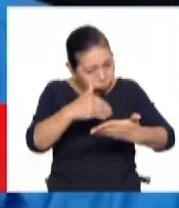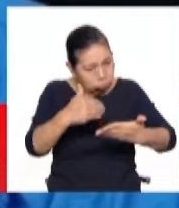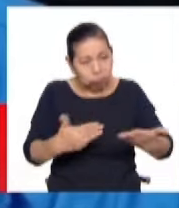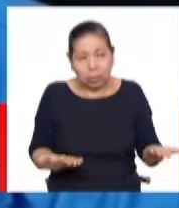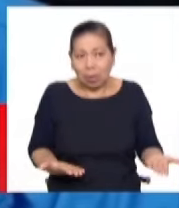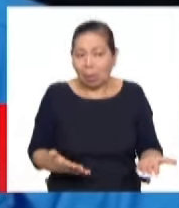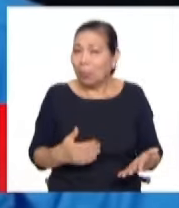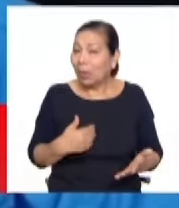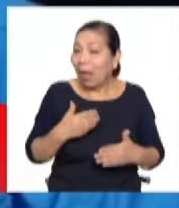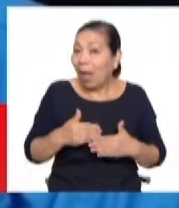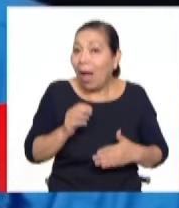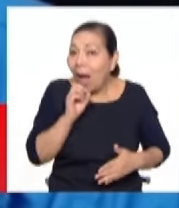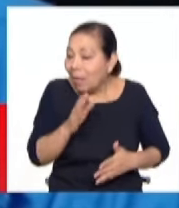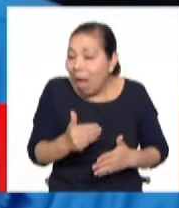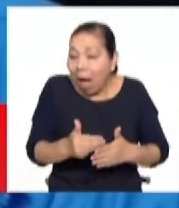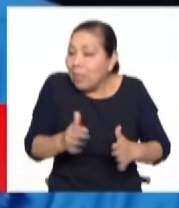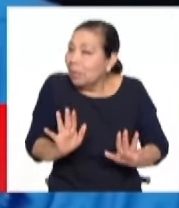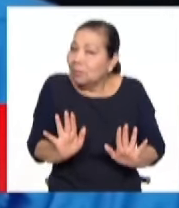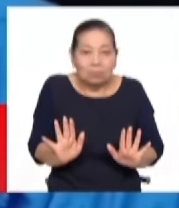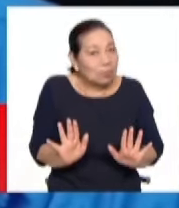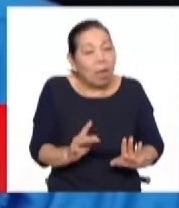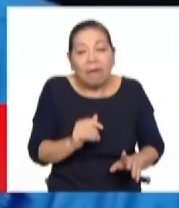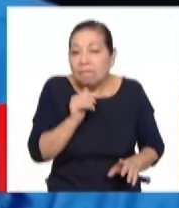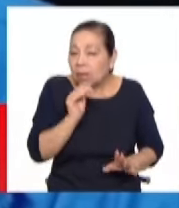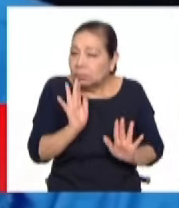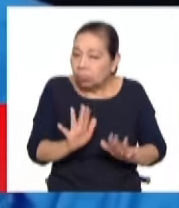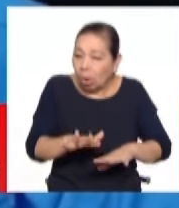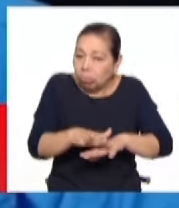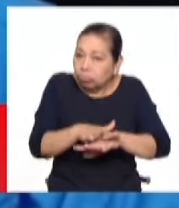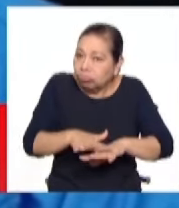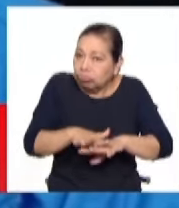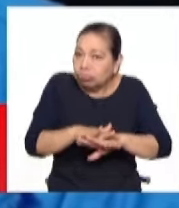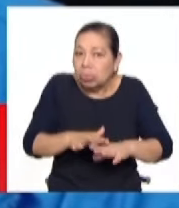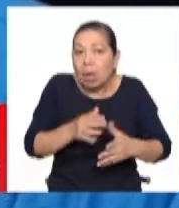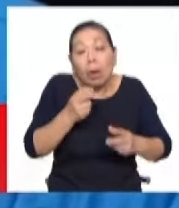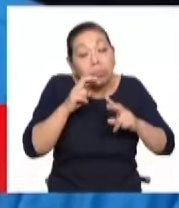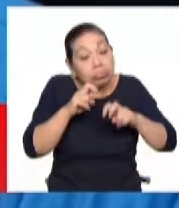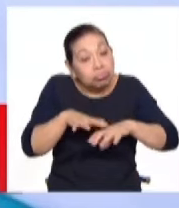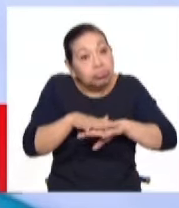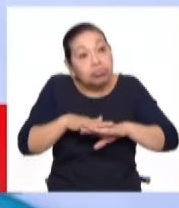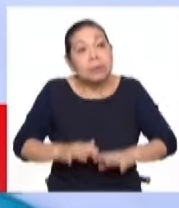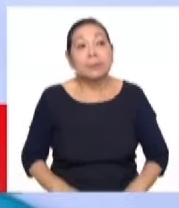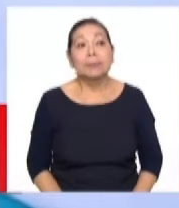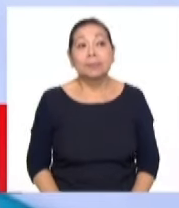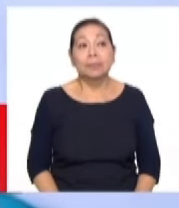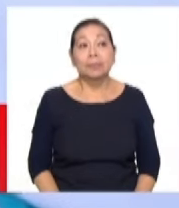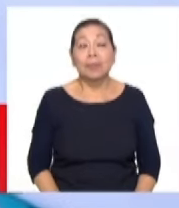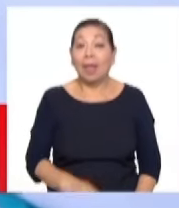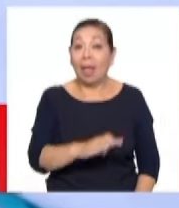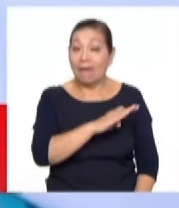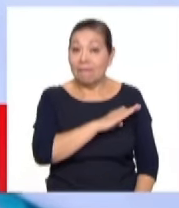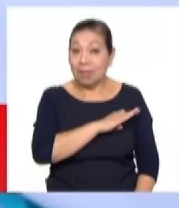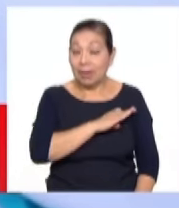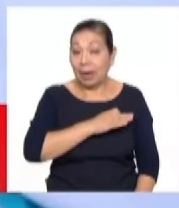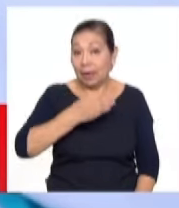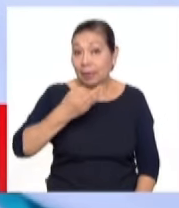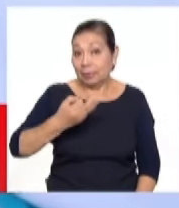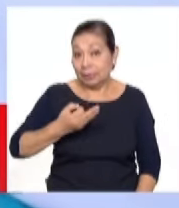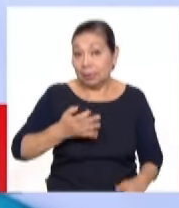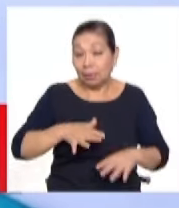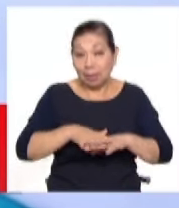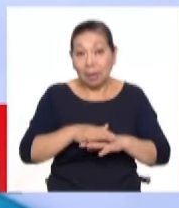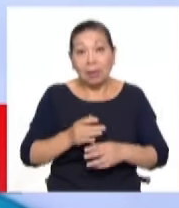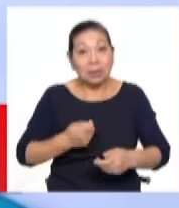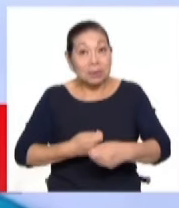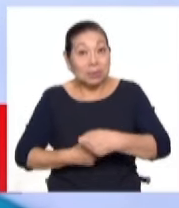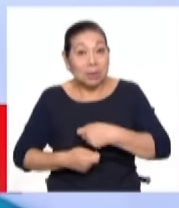nosotros no podemos adelantar ninguna opinión al respecto entendiendo que está esto en un proceso de investigación la fiscalía especializada en delitos de